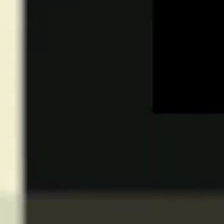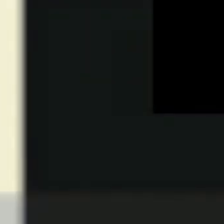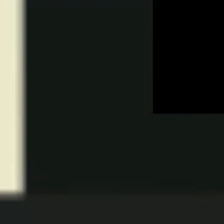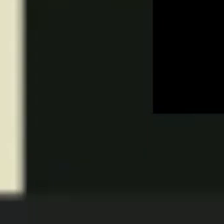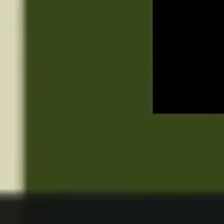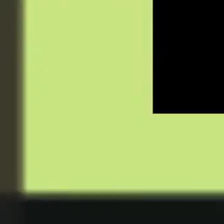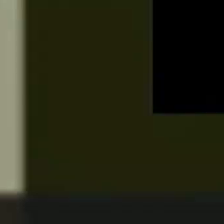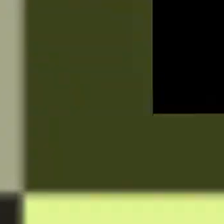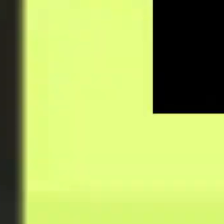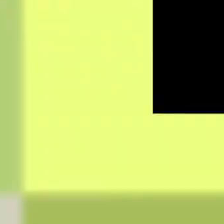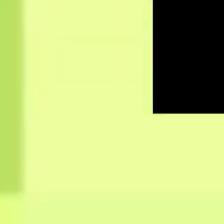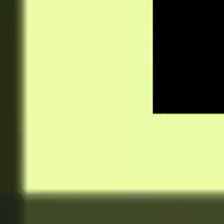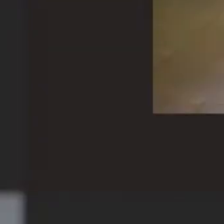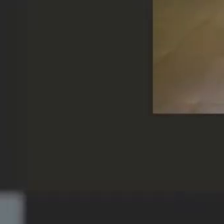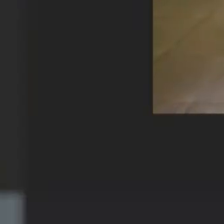segundo.